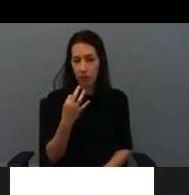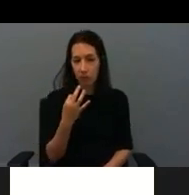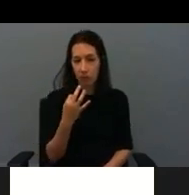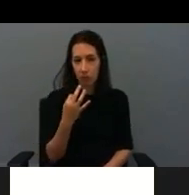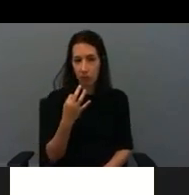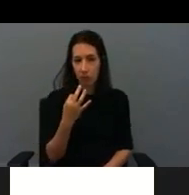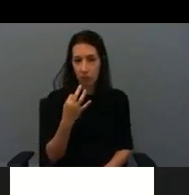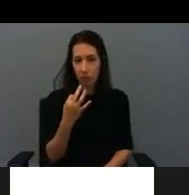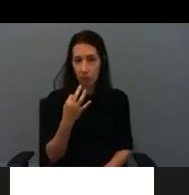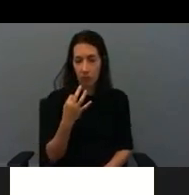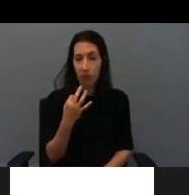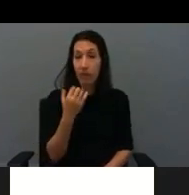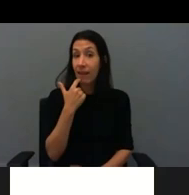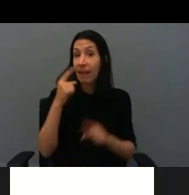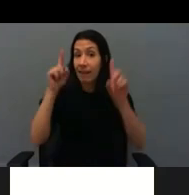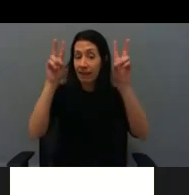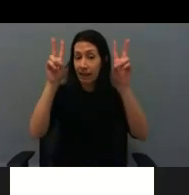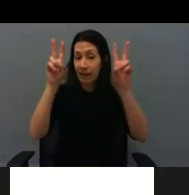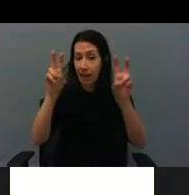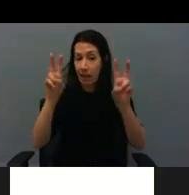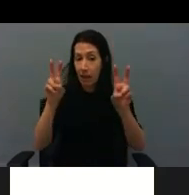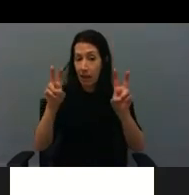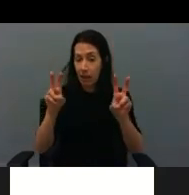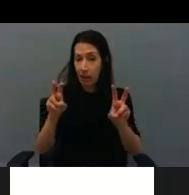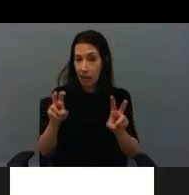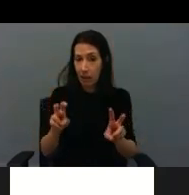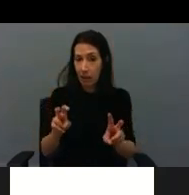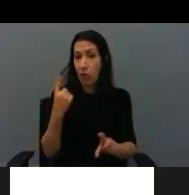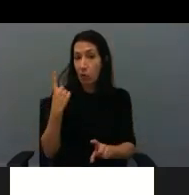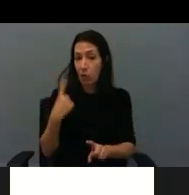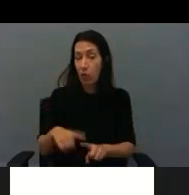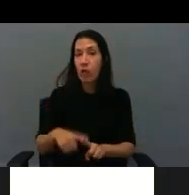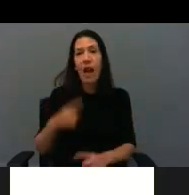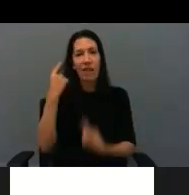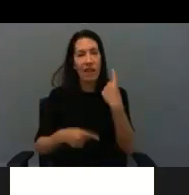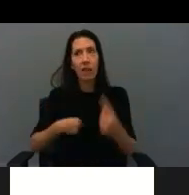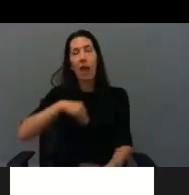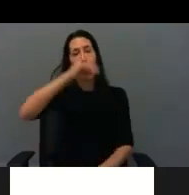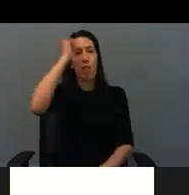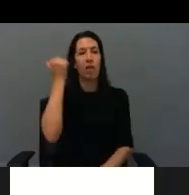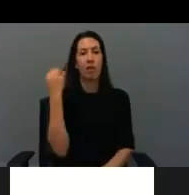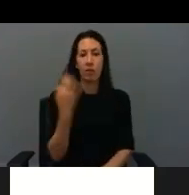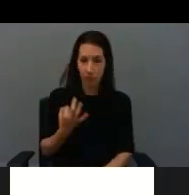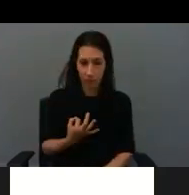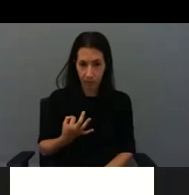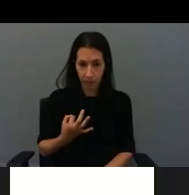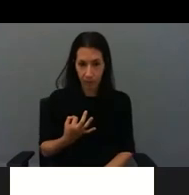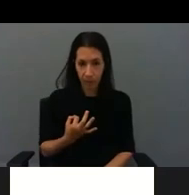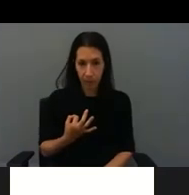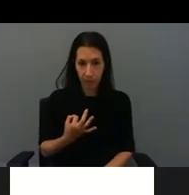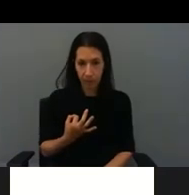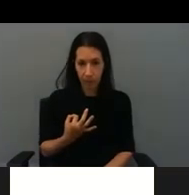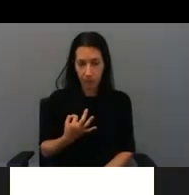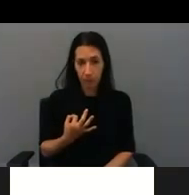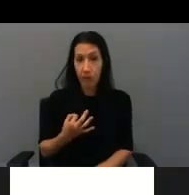impulsen todos estos temas y sobre todo algo que a veces nos olvidamos, que es que